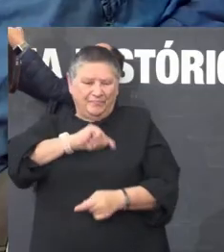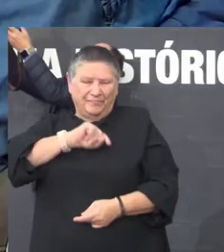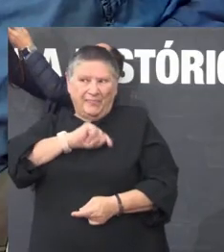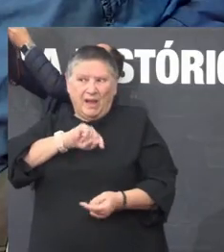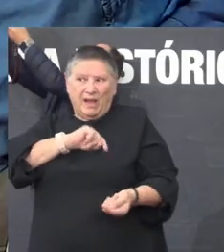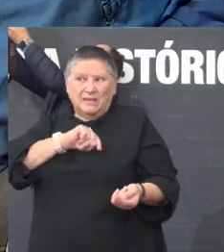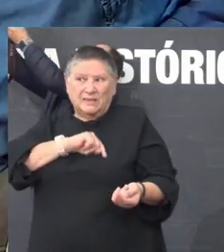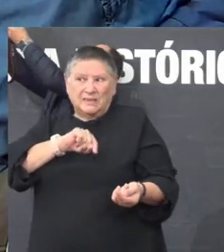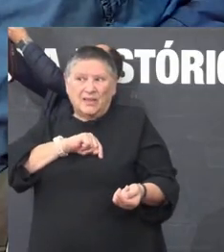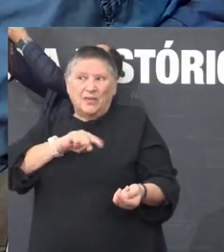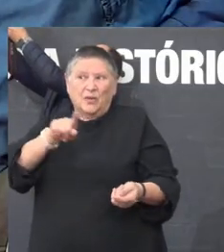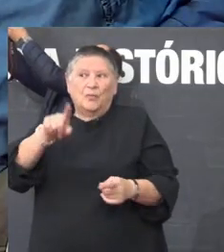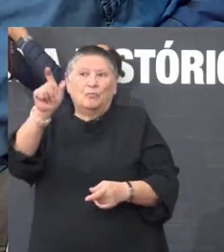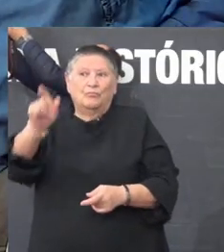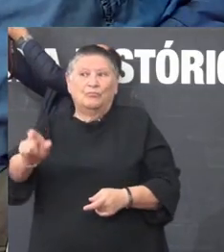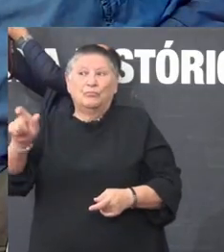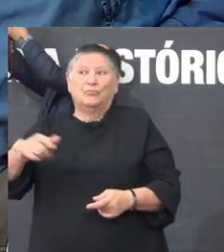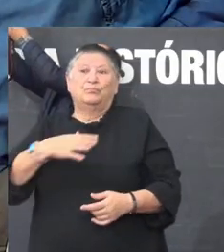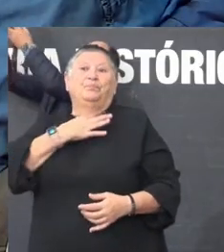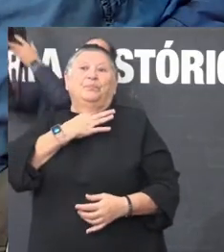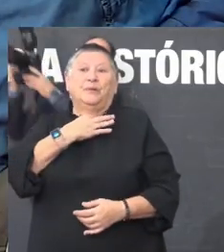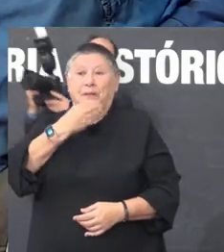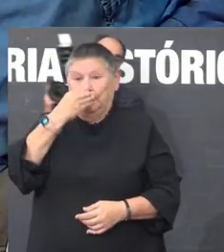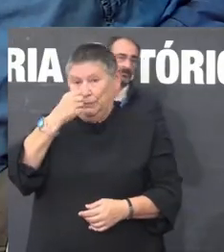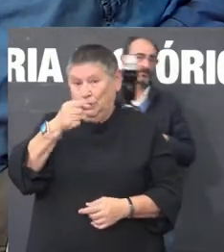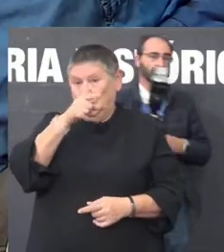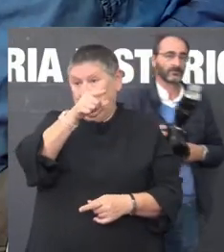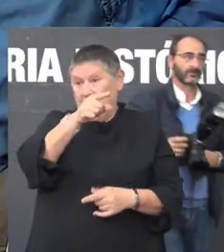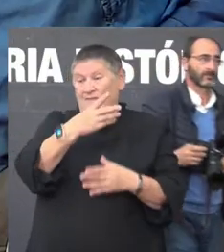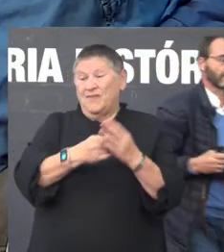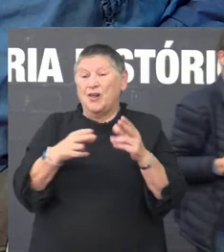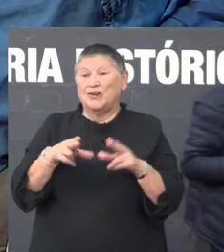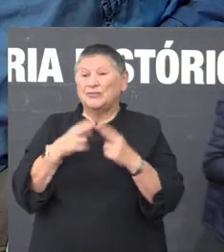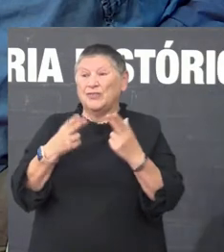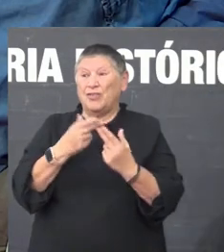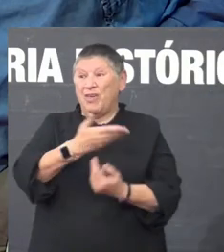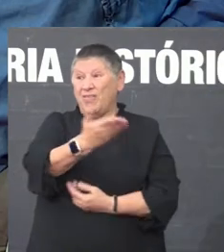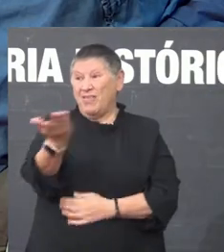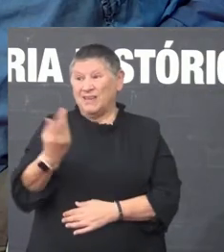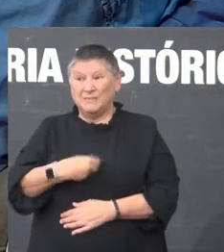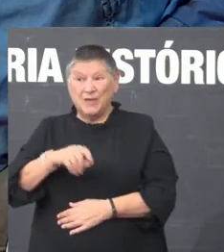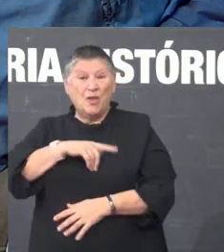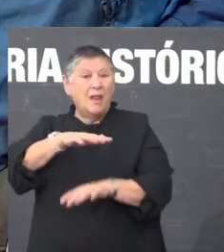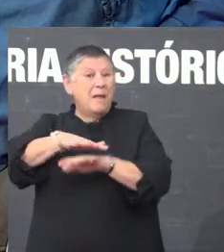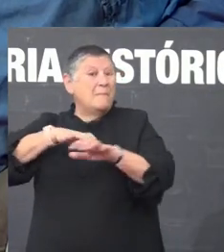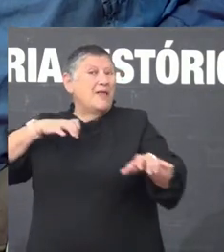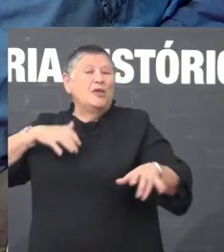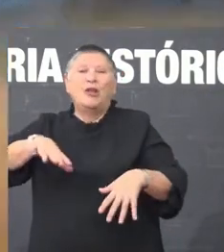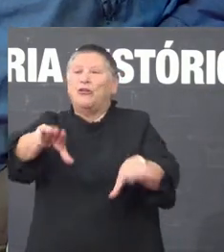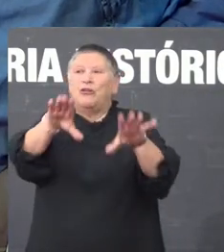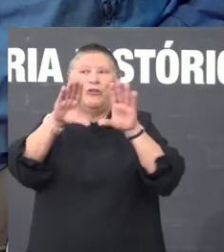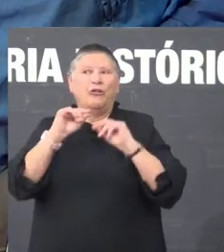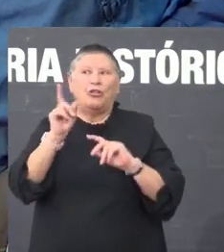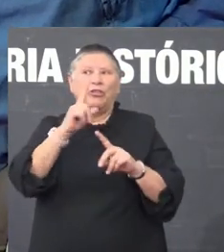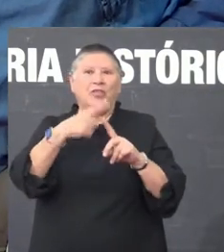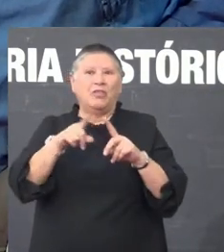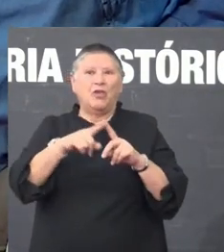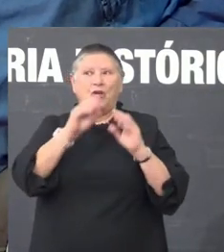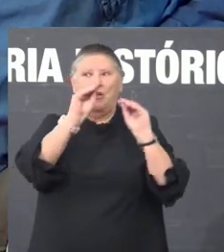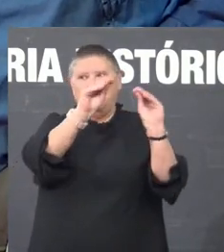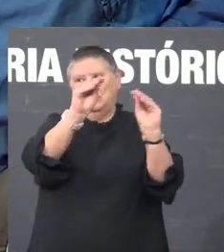ahí se atraganta muchas veces el PSOE, de que la sociedad española en su mayoría no va a entender determinadas